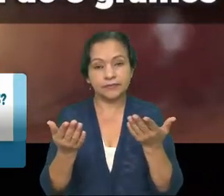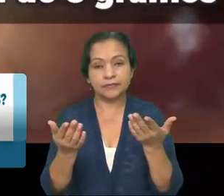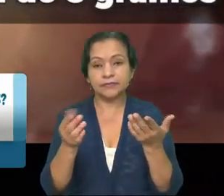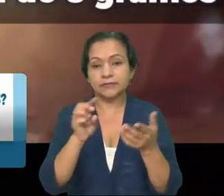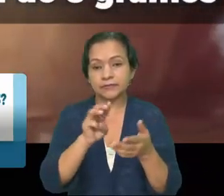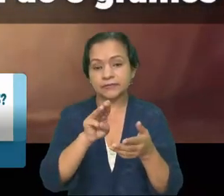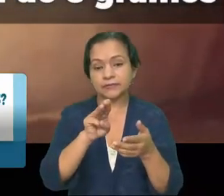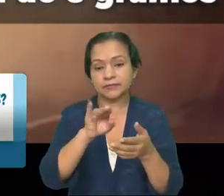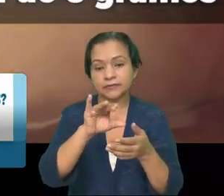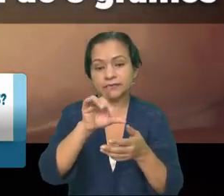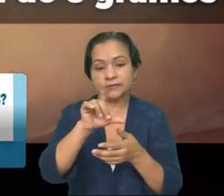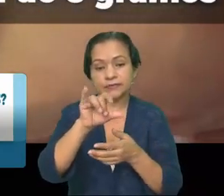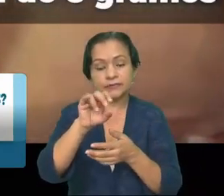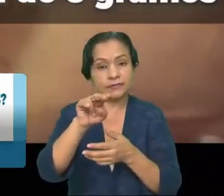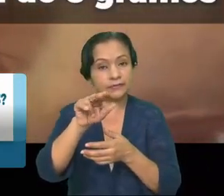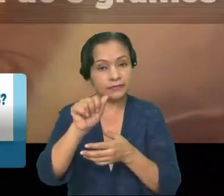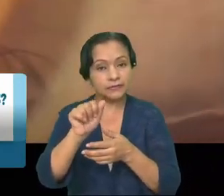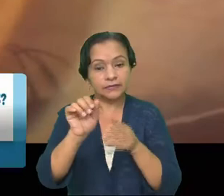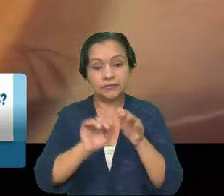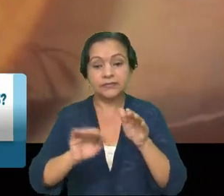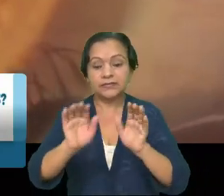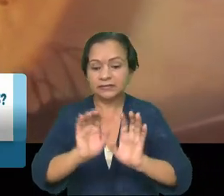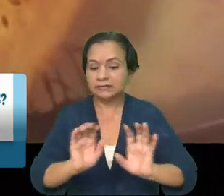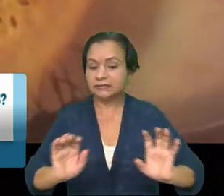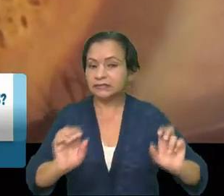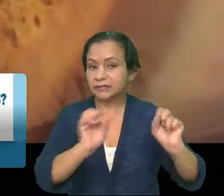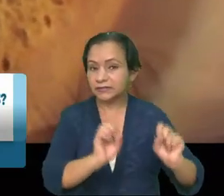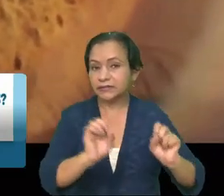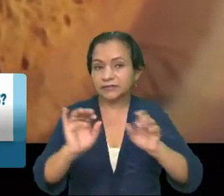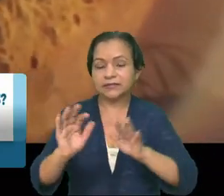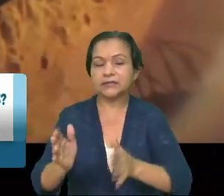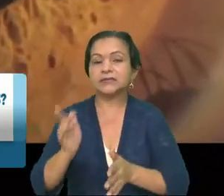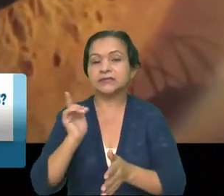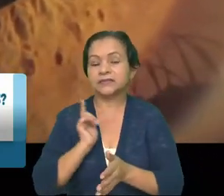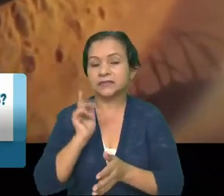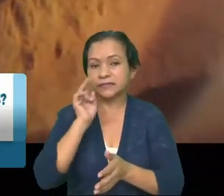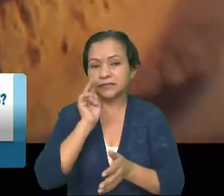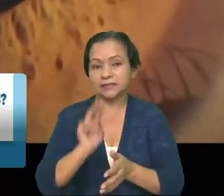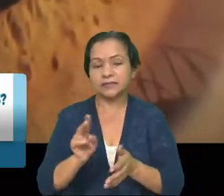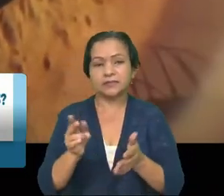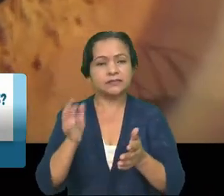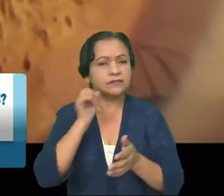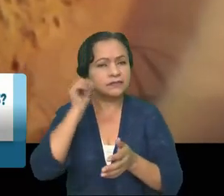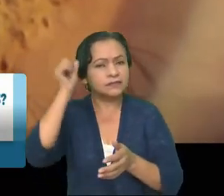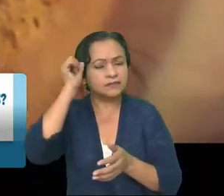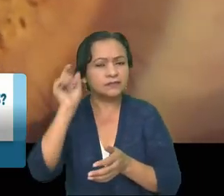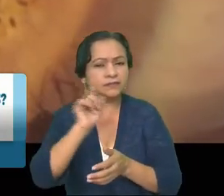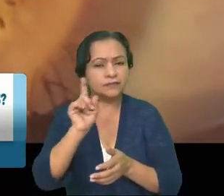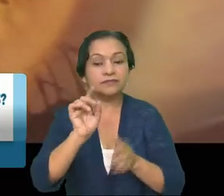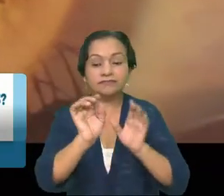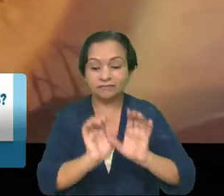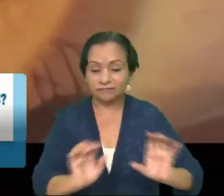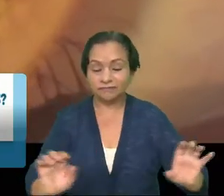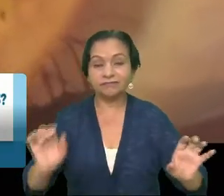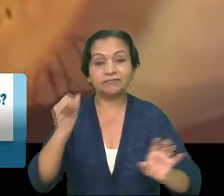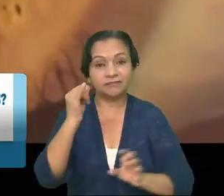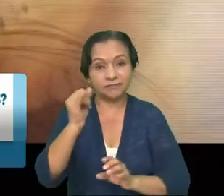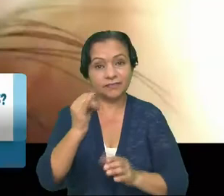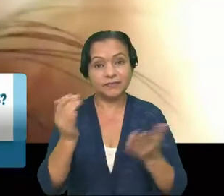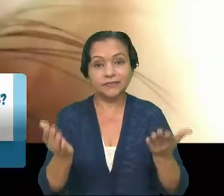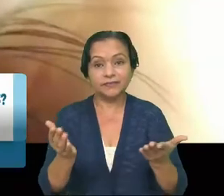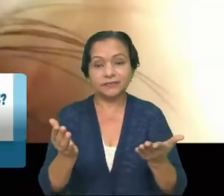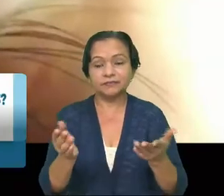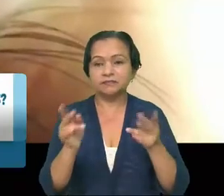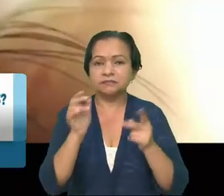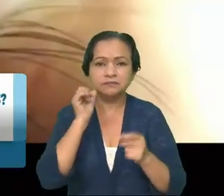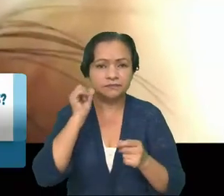A la mielina. En los niños es más común ver y establecer ese fenómeno postinfeccioso. En el adulto no tanto. En el adulto, pues el paciente empieza a